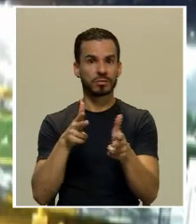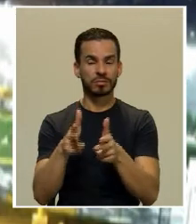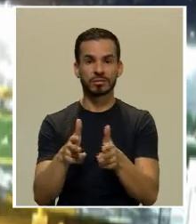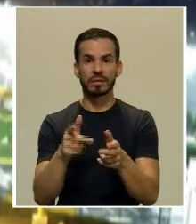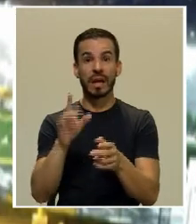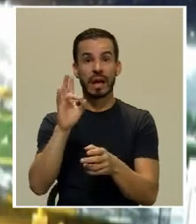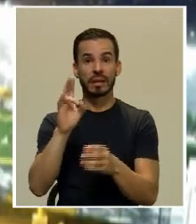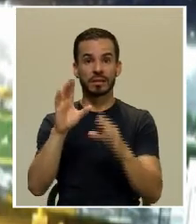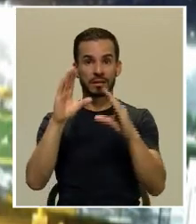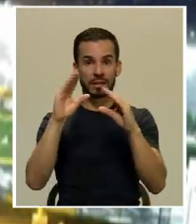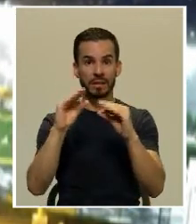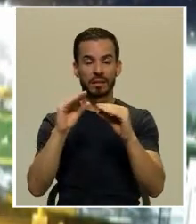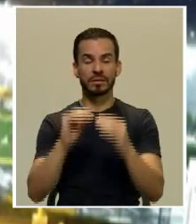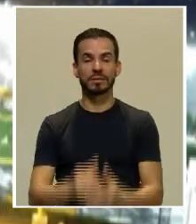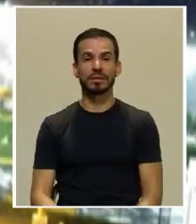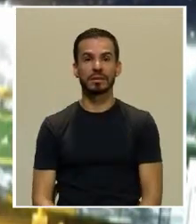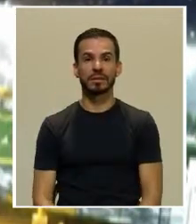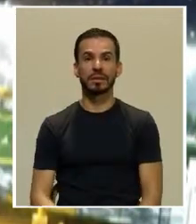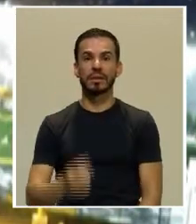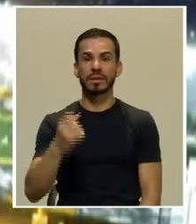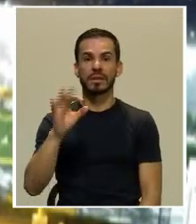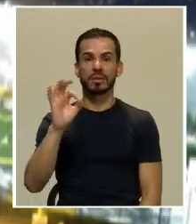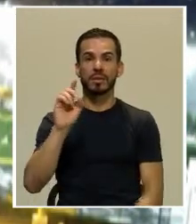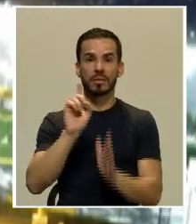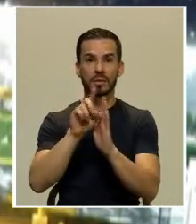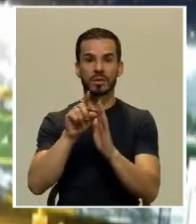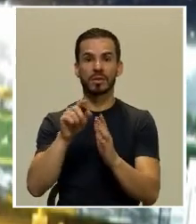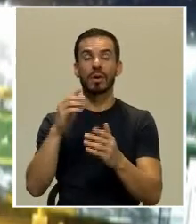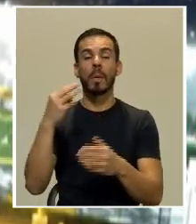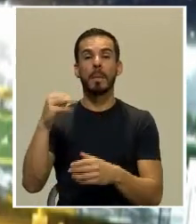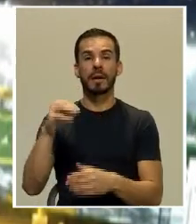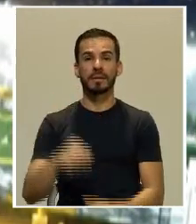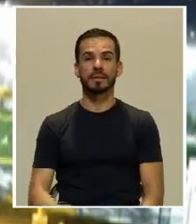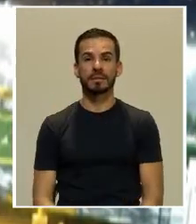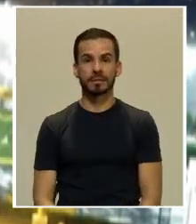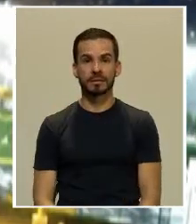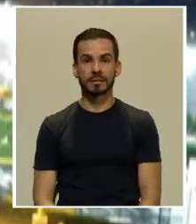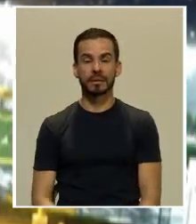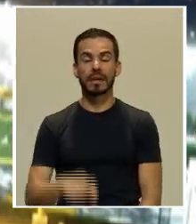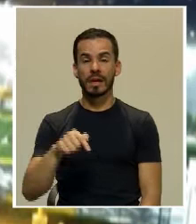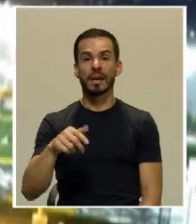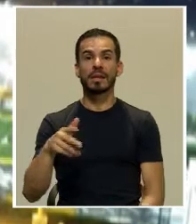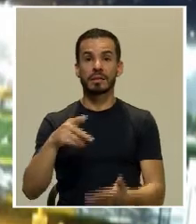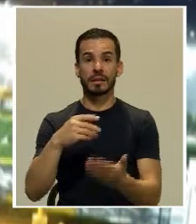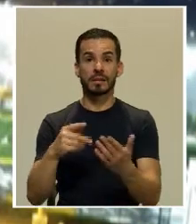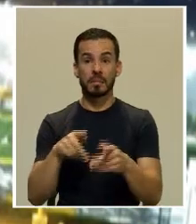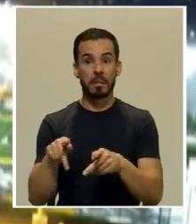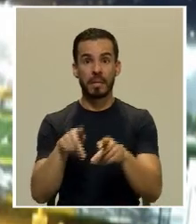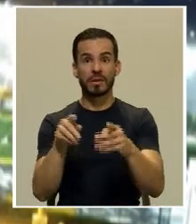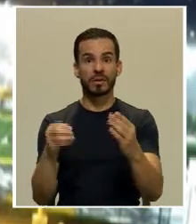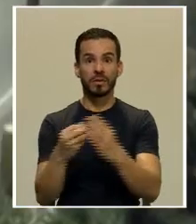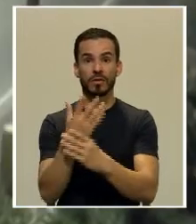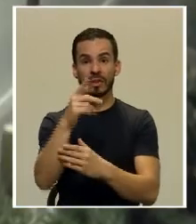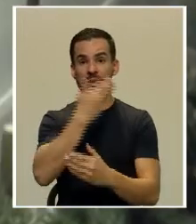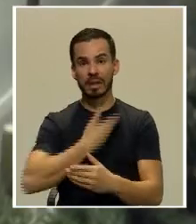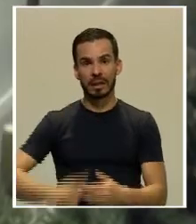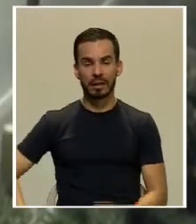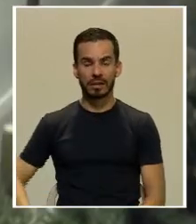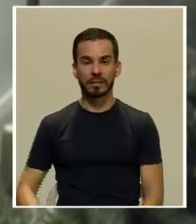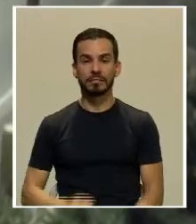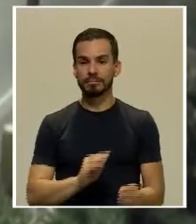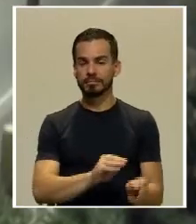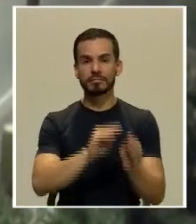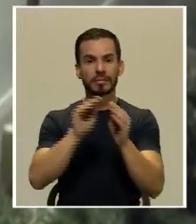vehículos a las 7 de la noche con 19 minutos de un martes. Esto es el Paseo de las Flores en Heredia.